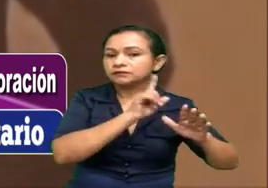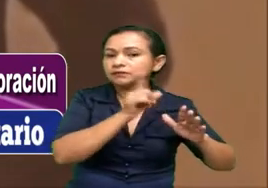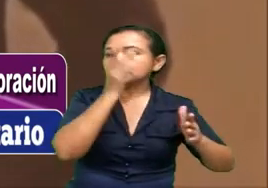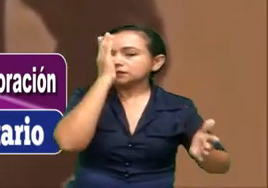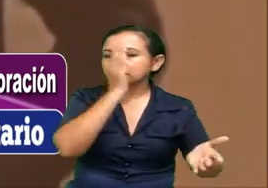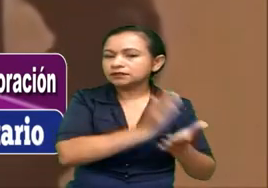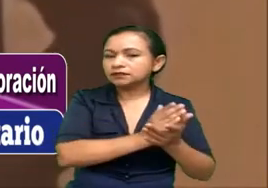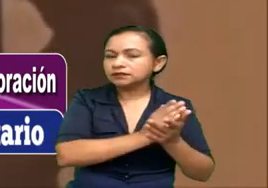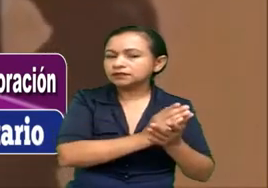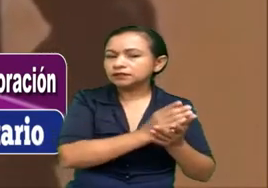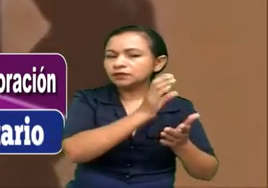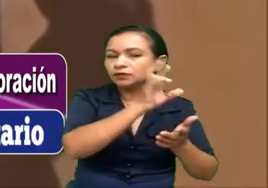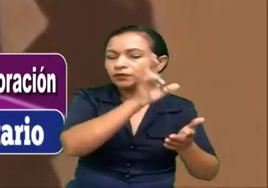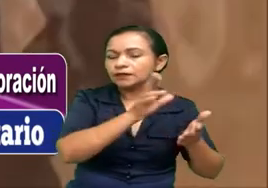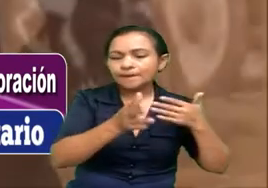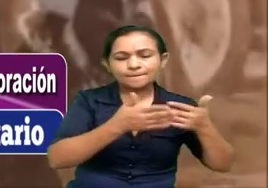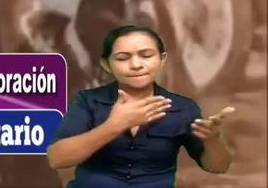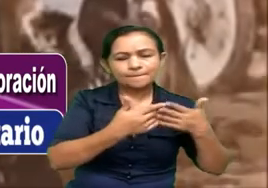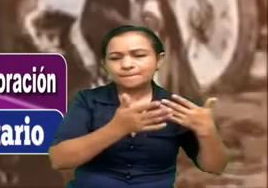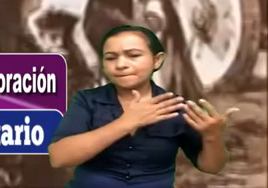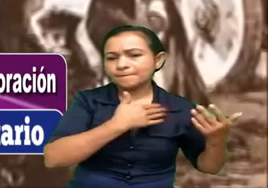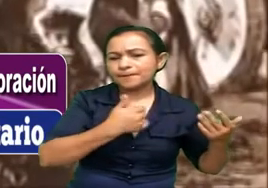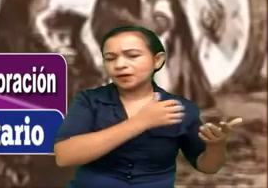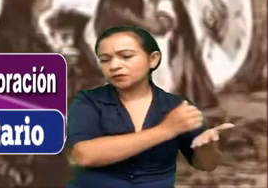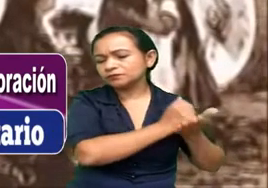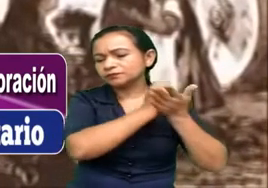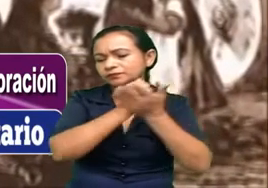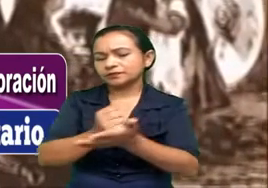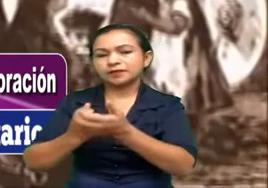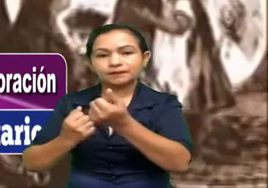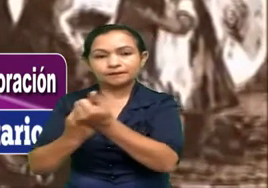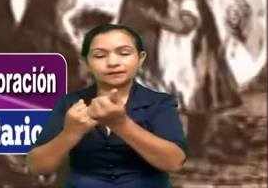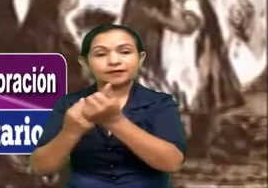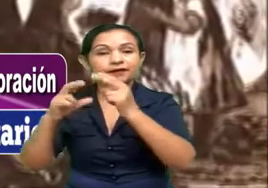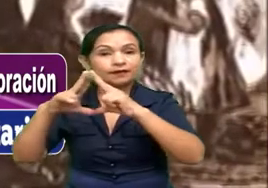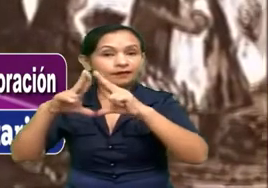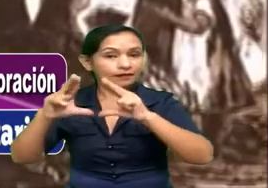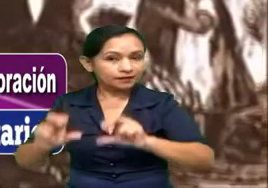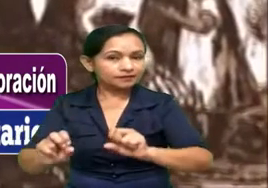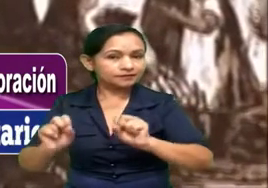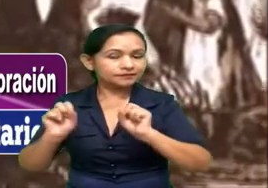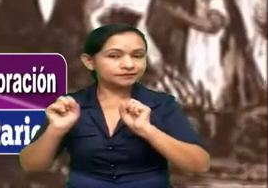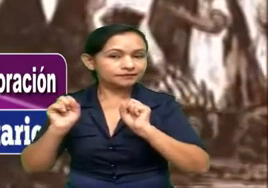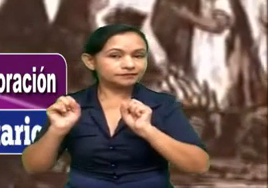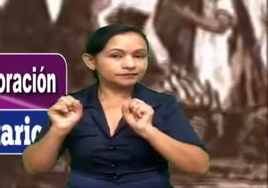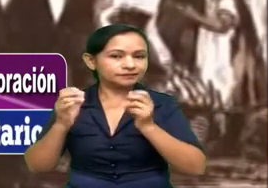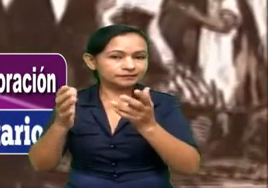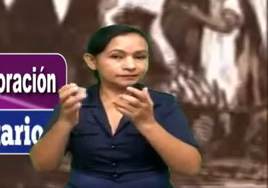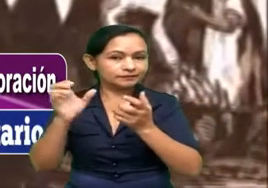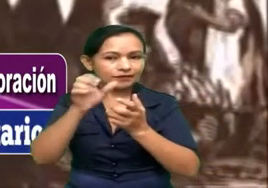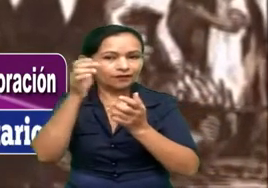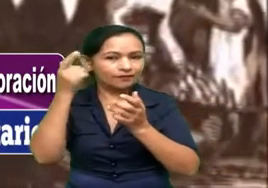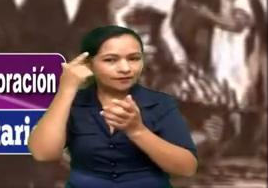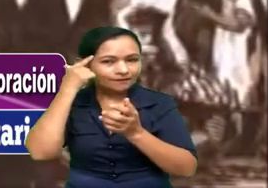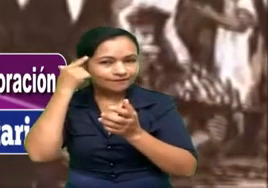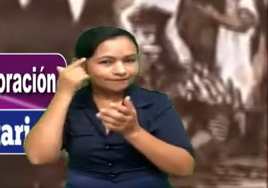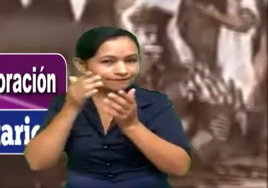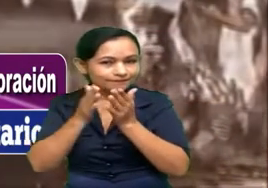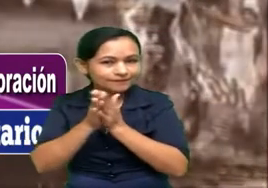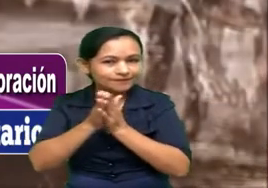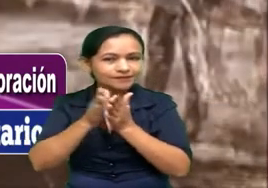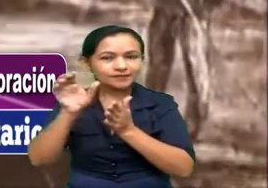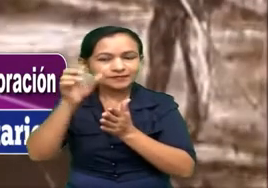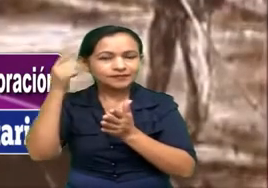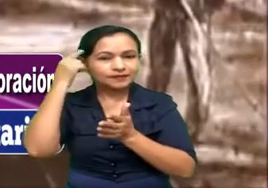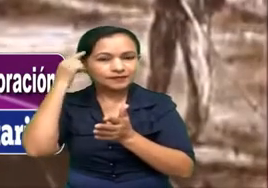decide intervenir en la guerra nacional. Pero también tiene otra visión. Uh-huh. Otra